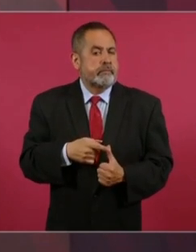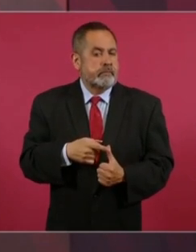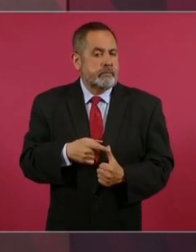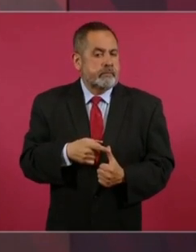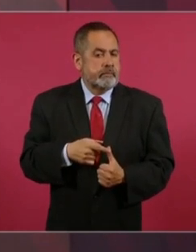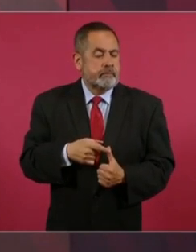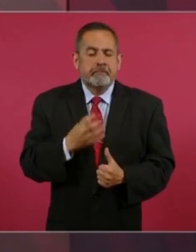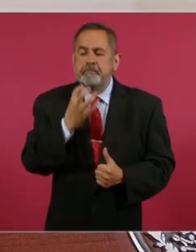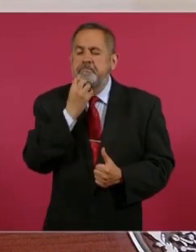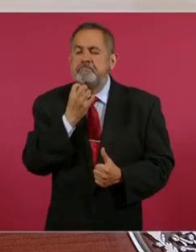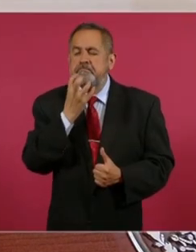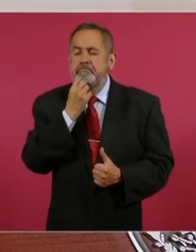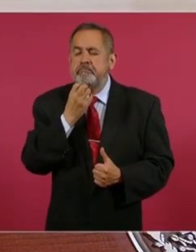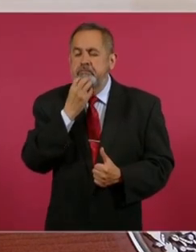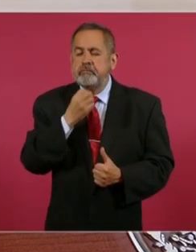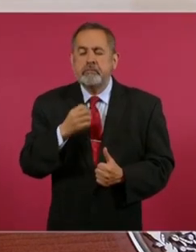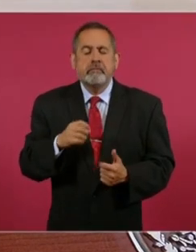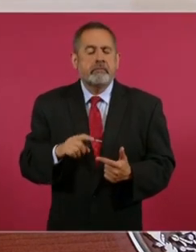Tepic,